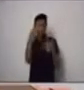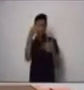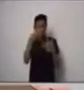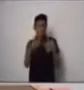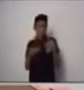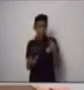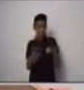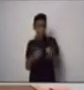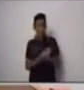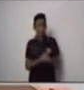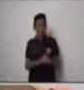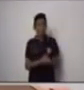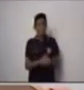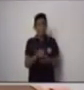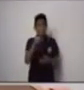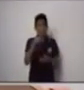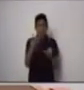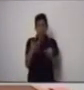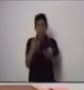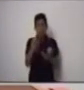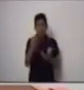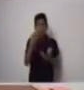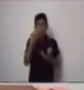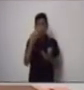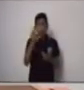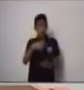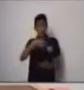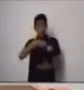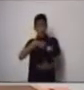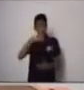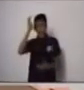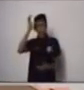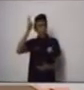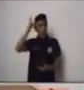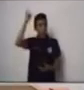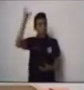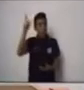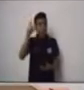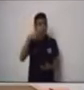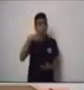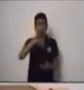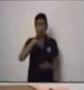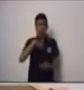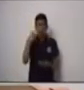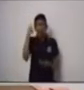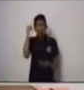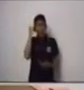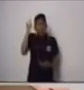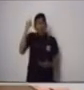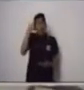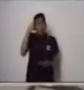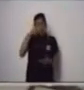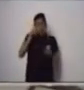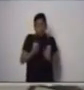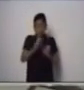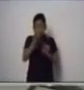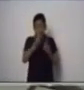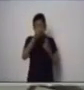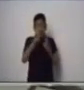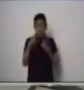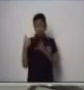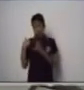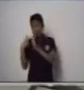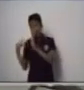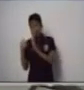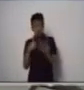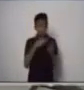solo ustedes le colocan su creatividad su toque personal para que esto sea perfecto y que